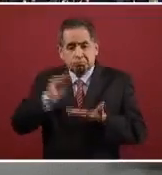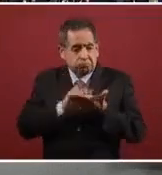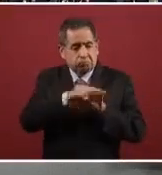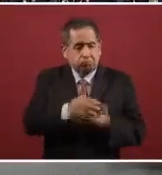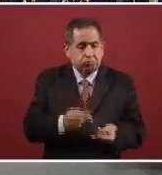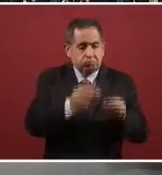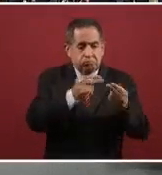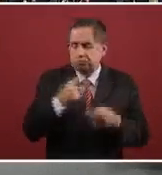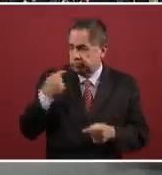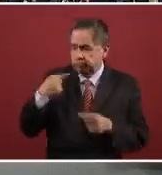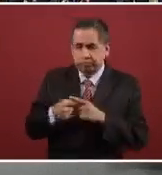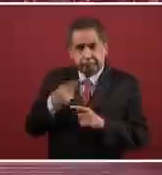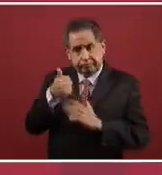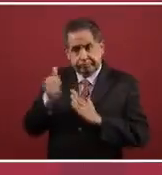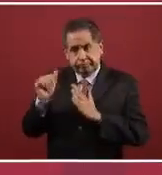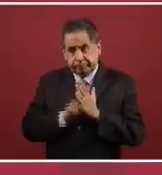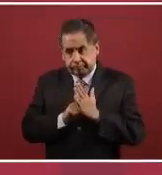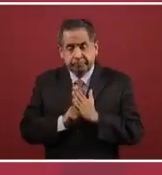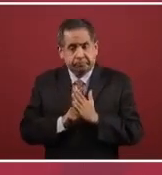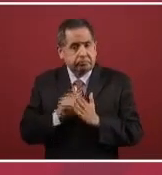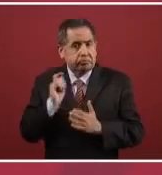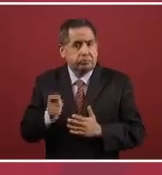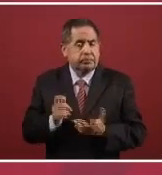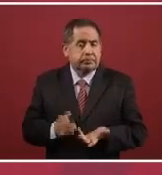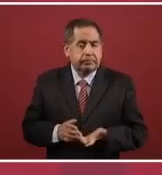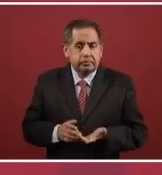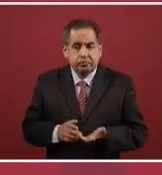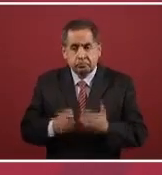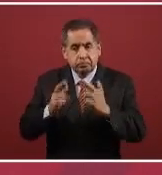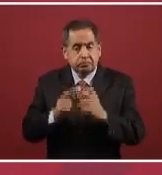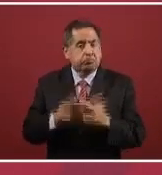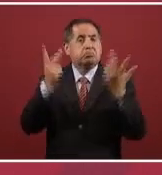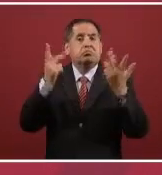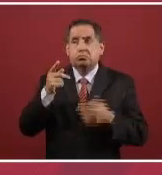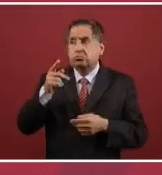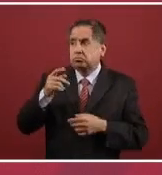En estos 6 meses fue récord